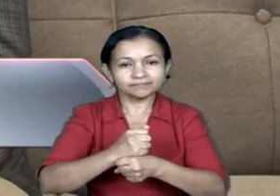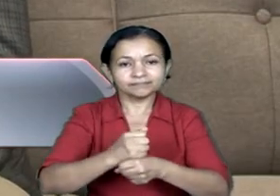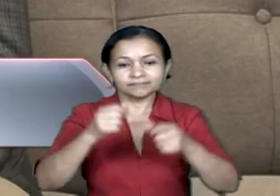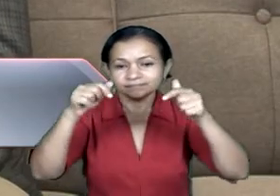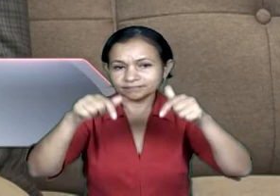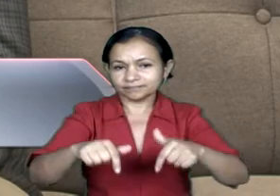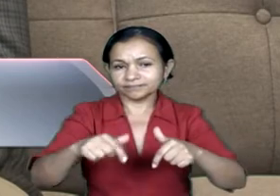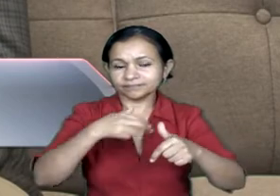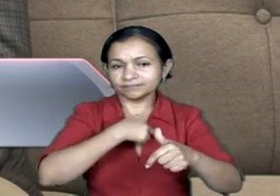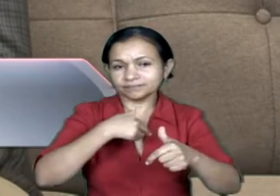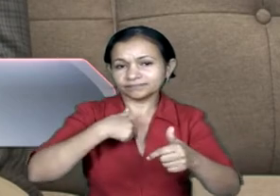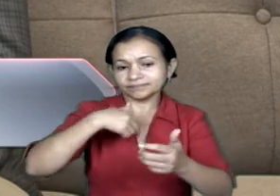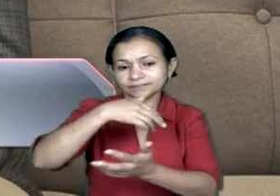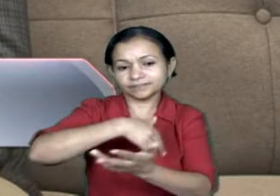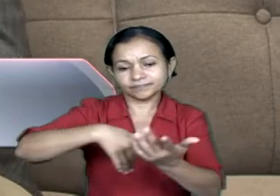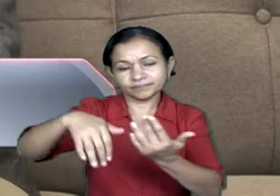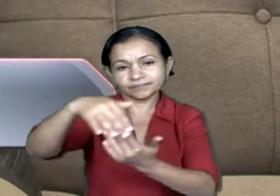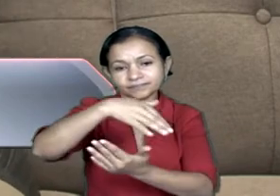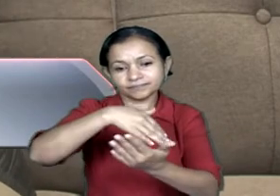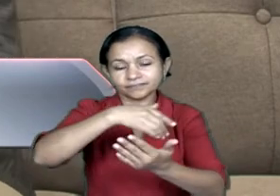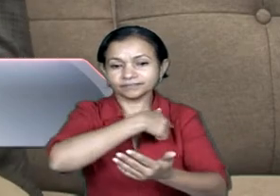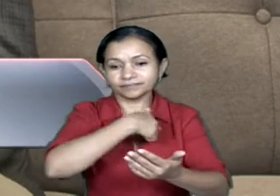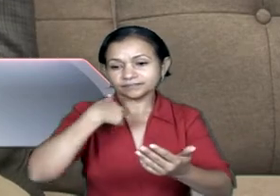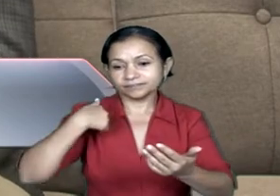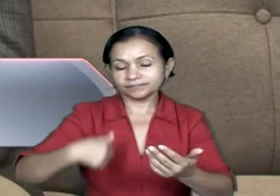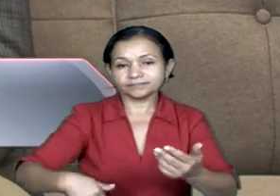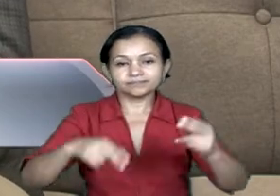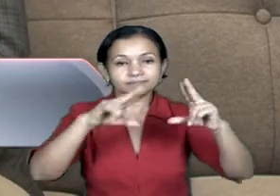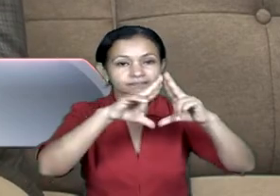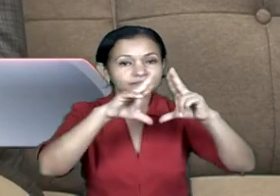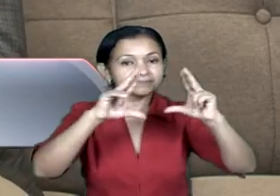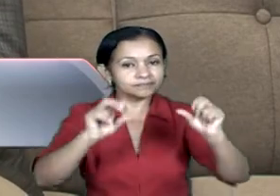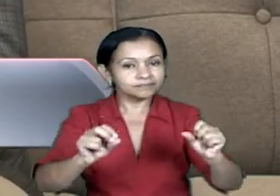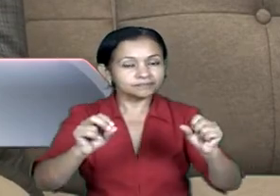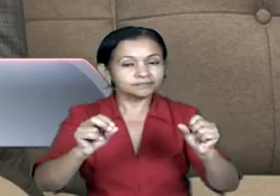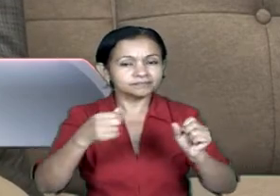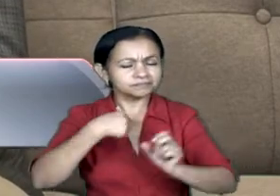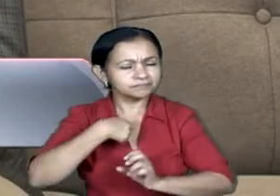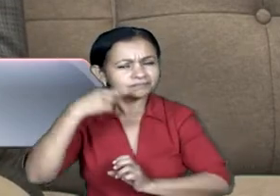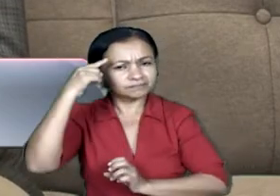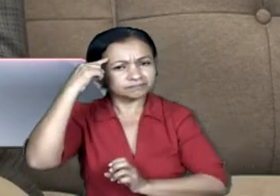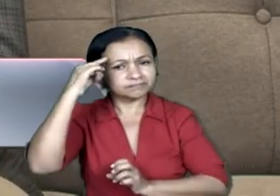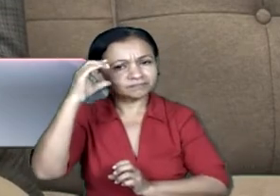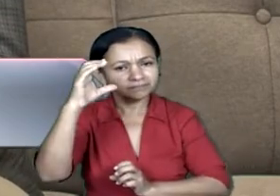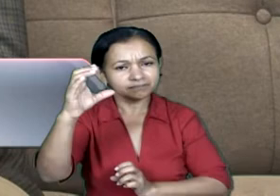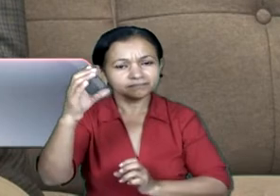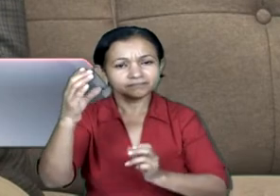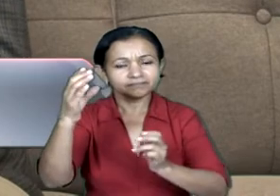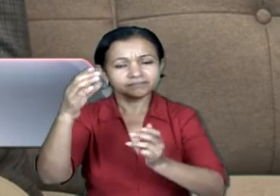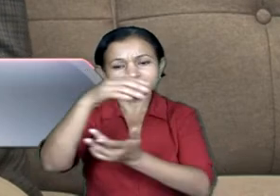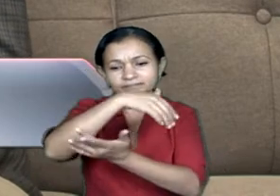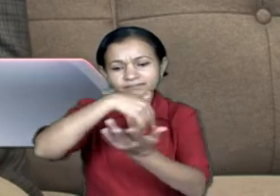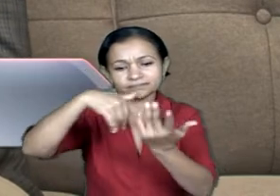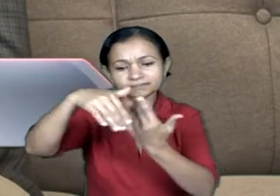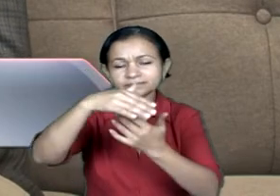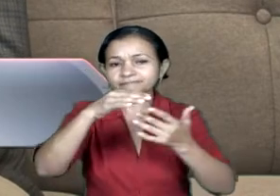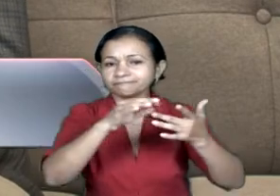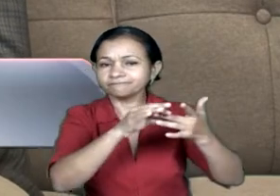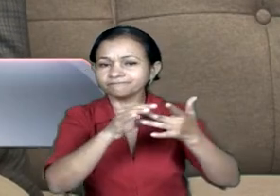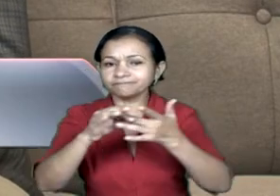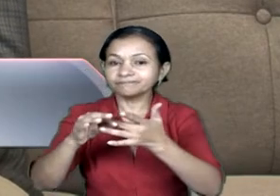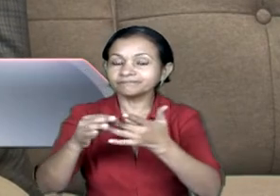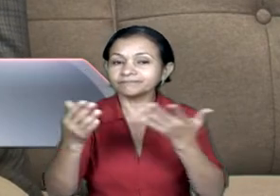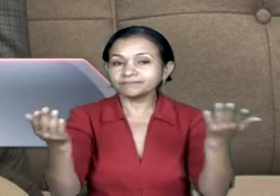las relaciones entre Taiwán y Nicaragua, ¿no? Yo creo que son relaciones muy especiales,